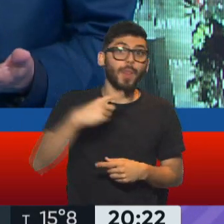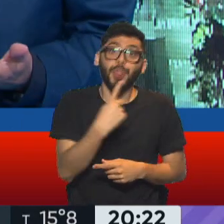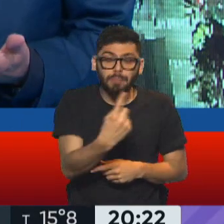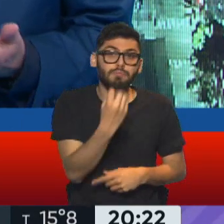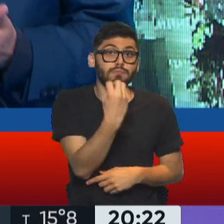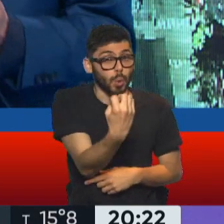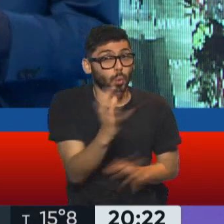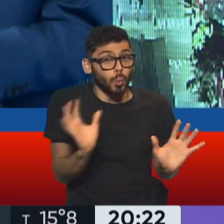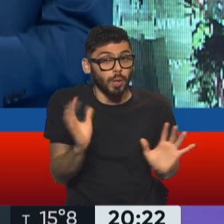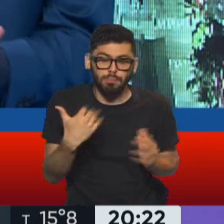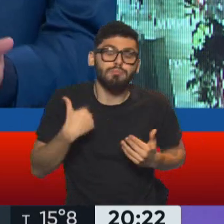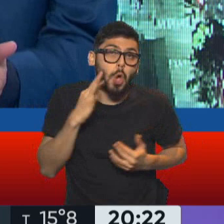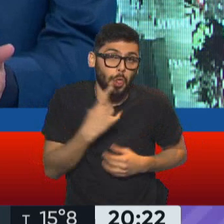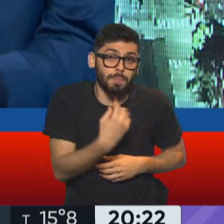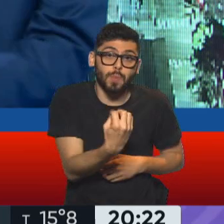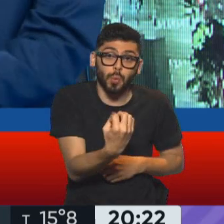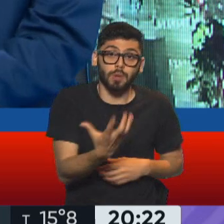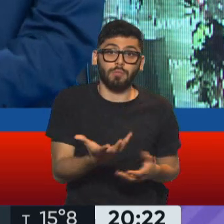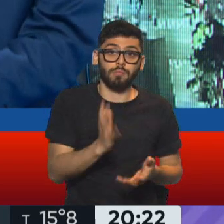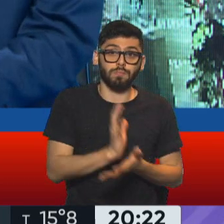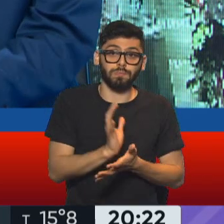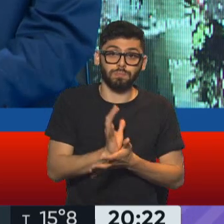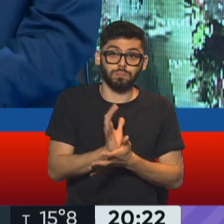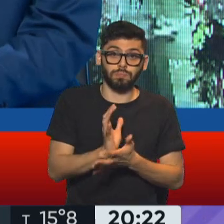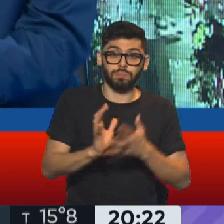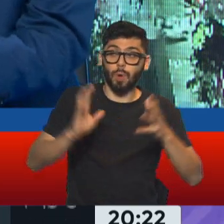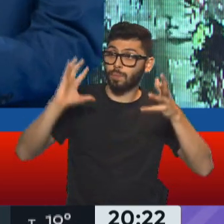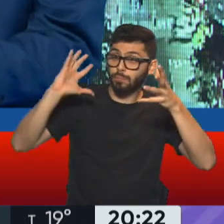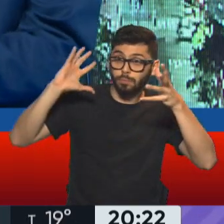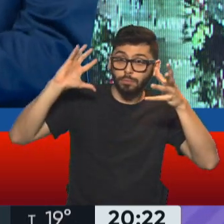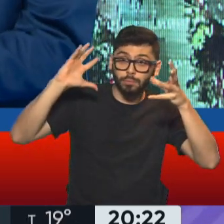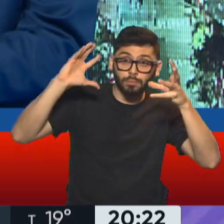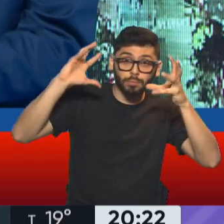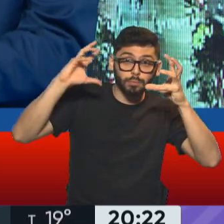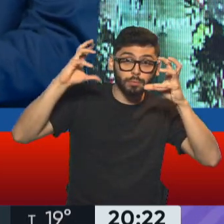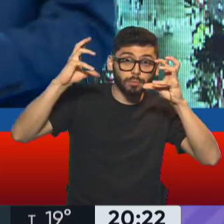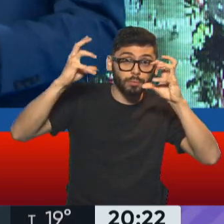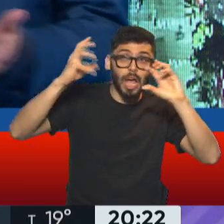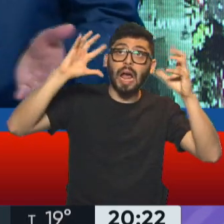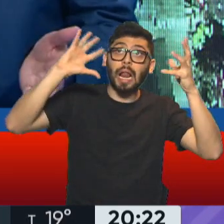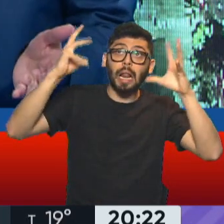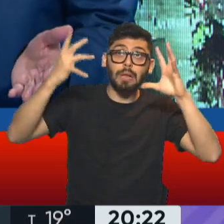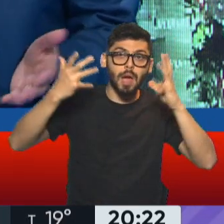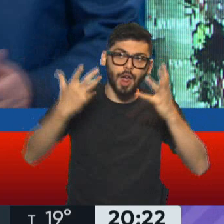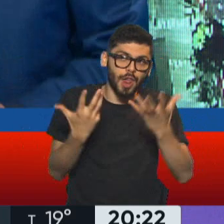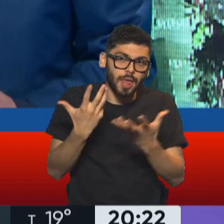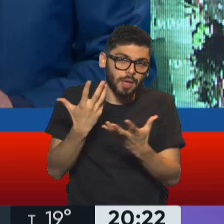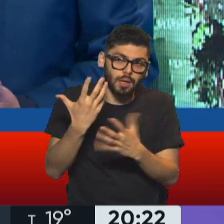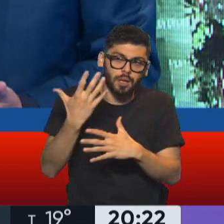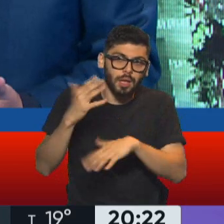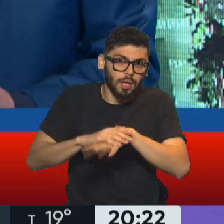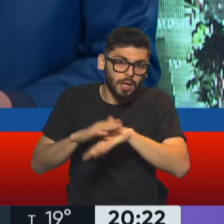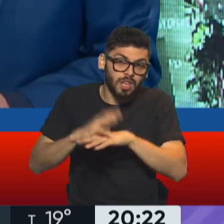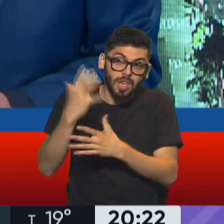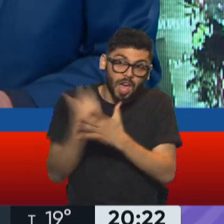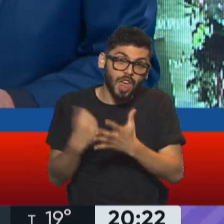Está muy bien. Es decir, hay que hacerse cargo del desastre ecológico al que se está llevando el mundo. Hay que hacerse cargo. Sí, toma un tema que fue